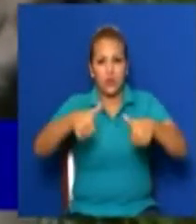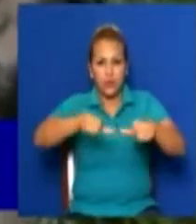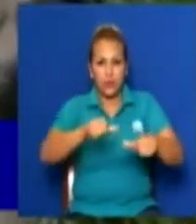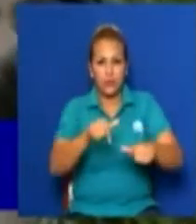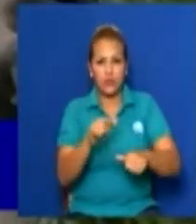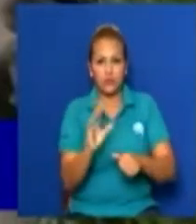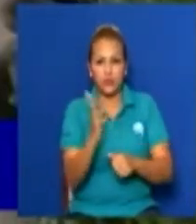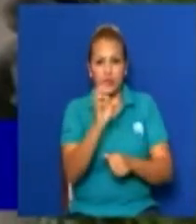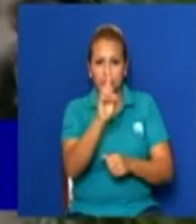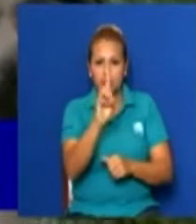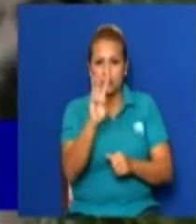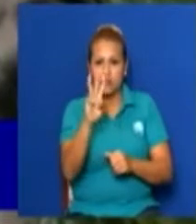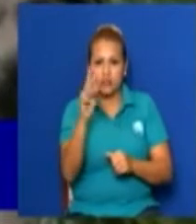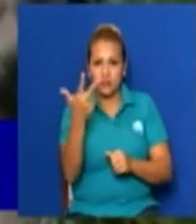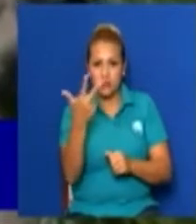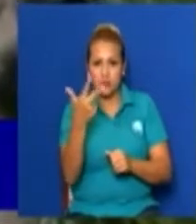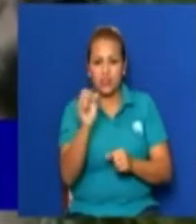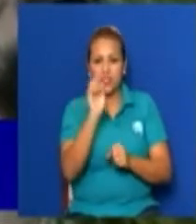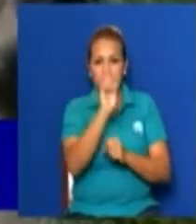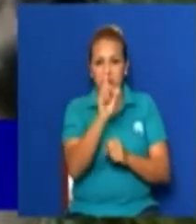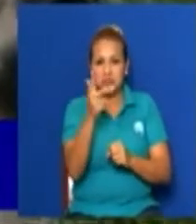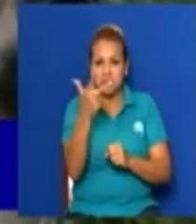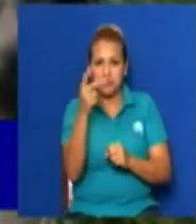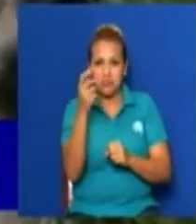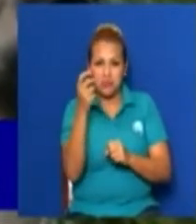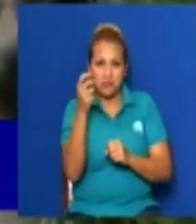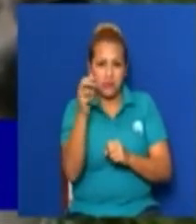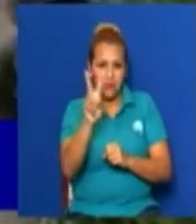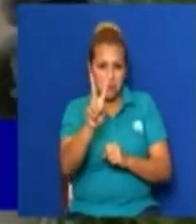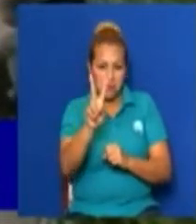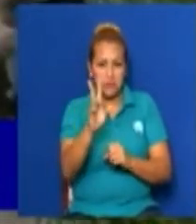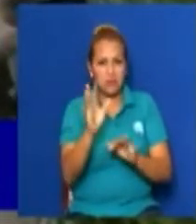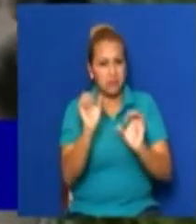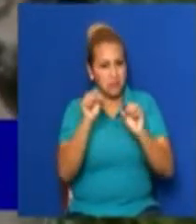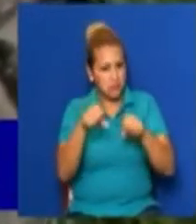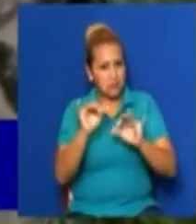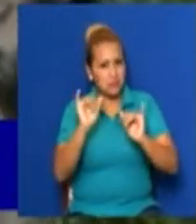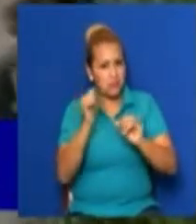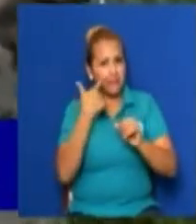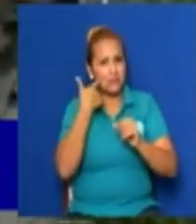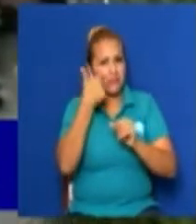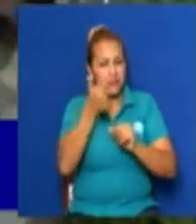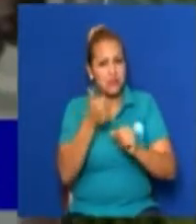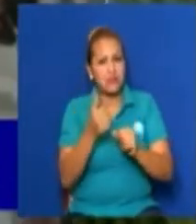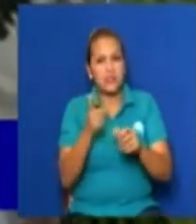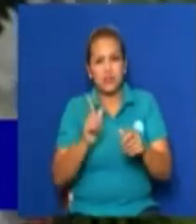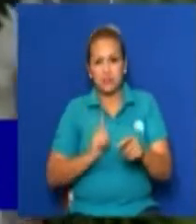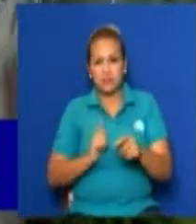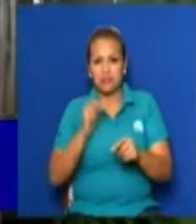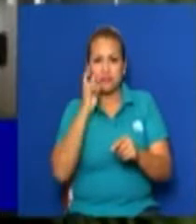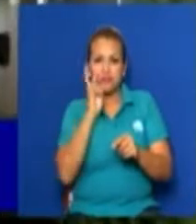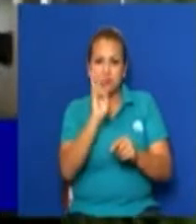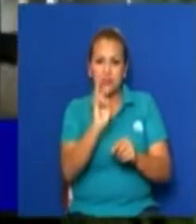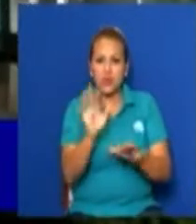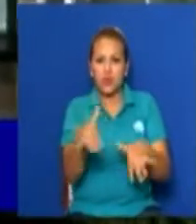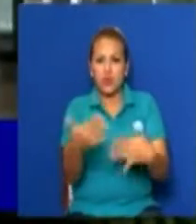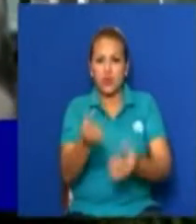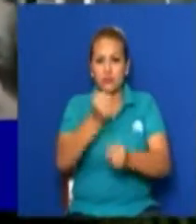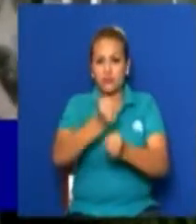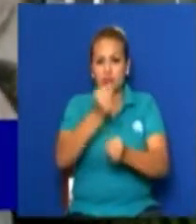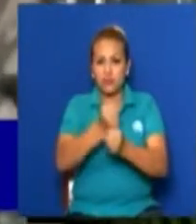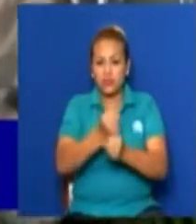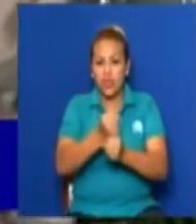y 182, que creo que es ampliamente conocido, que tiene que ver con la abolición del trabajo infantil y